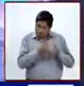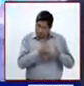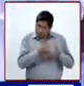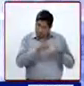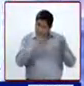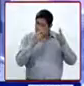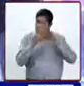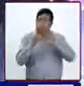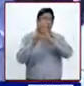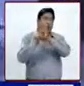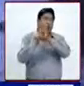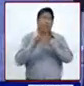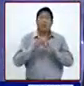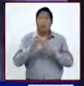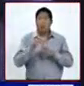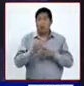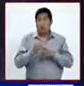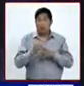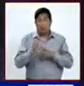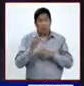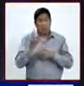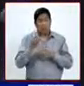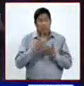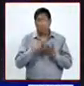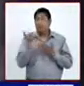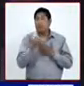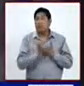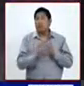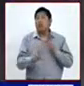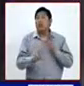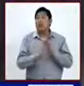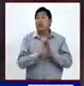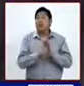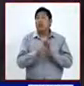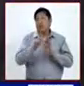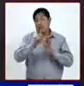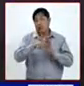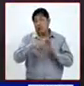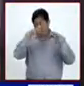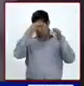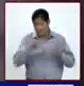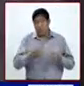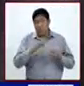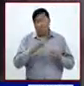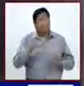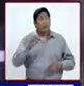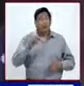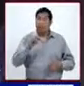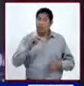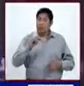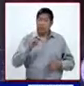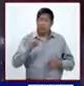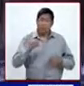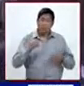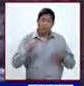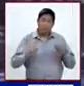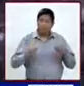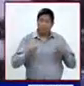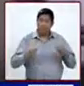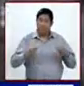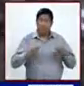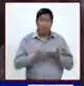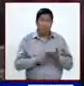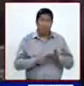a rango de ley o simplemente se trabaje un proyecto de ley para precisamente definir la fecha del censo. La polémica ha comenzado y los